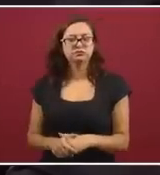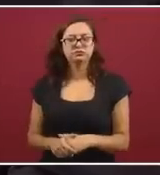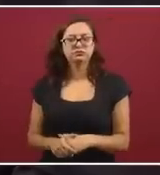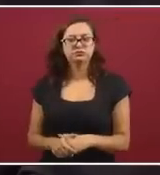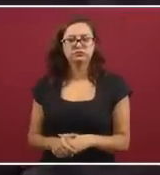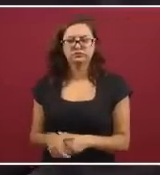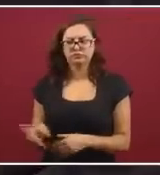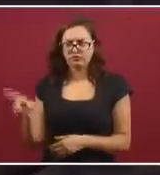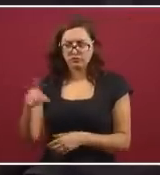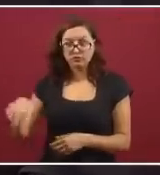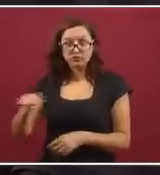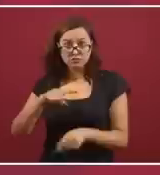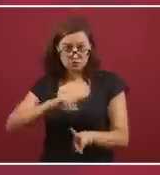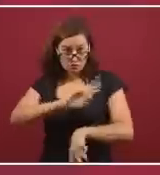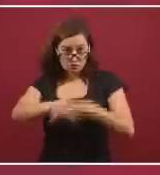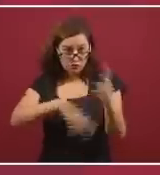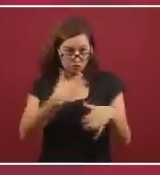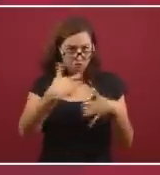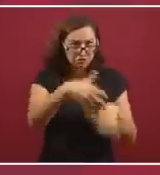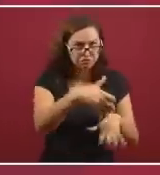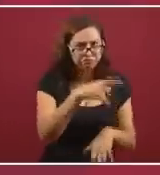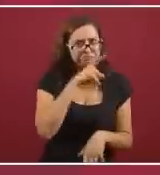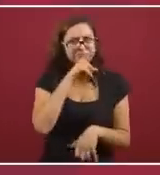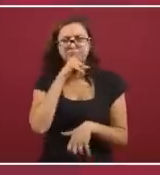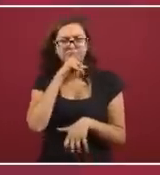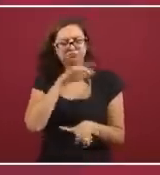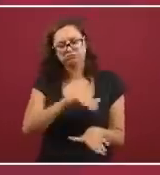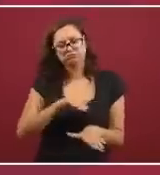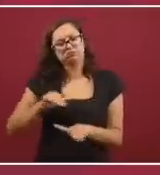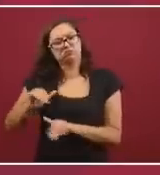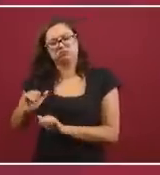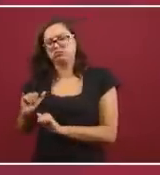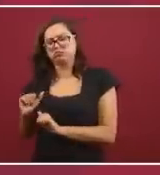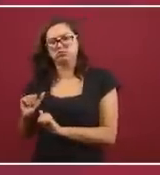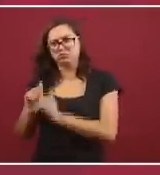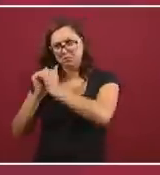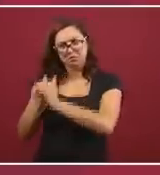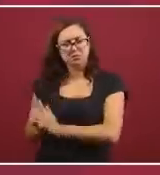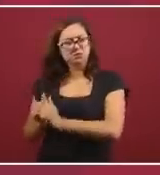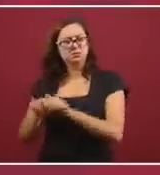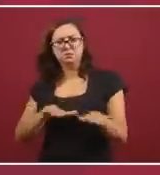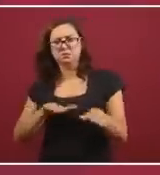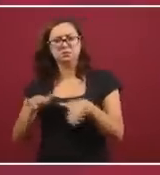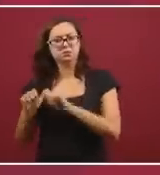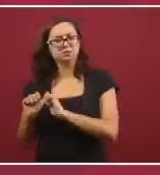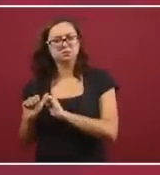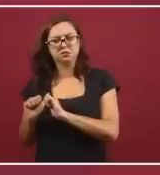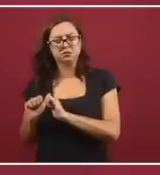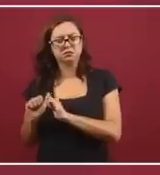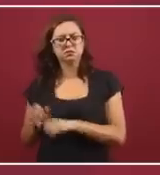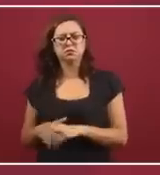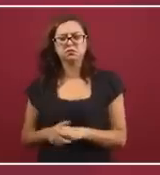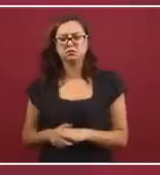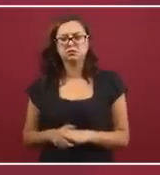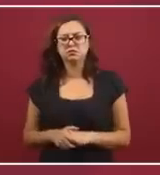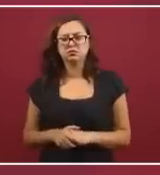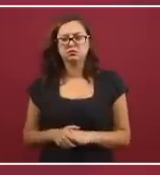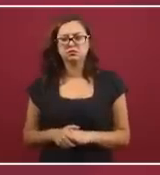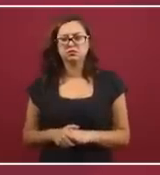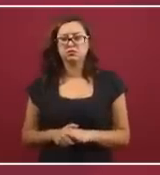se mantuvieron y otros y este decidieron